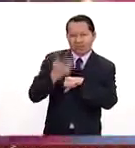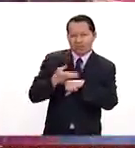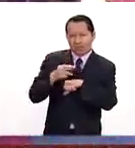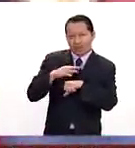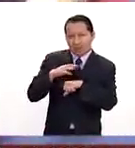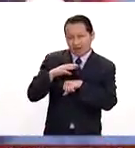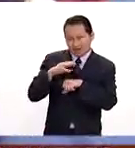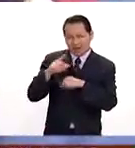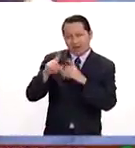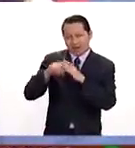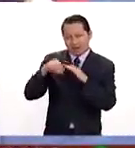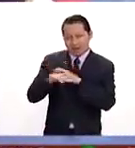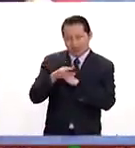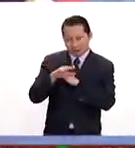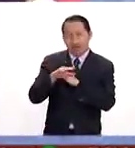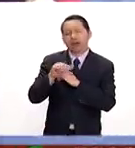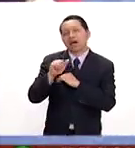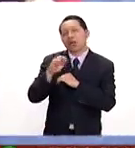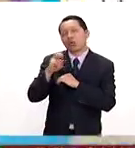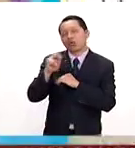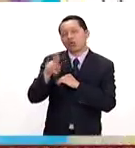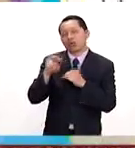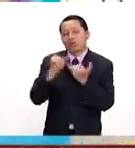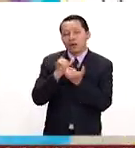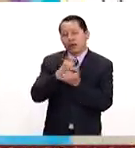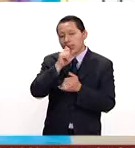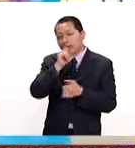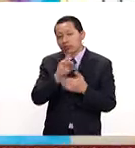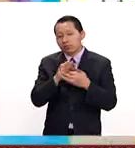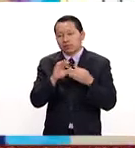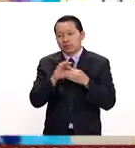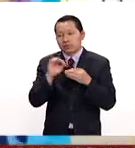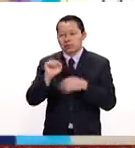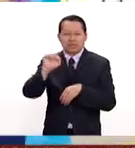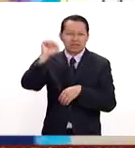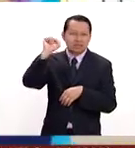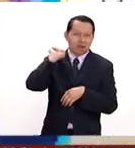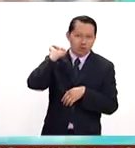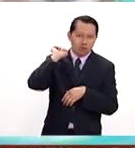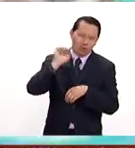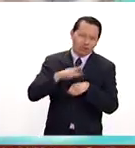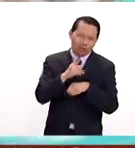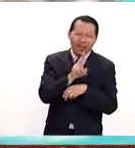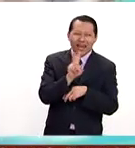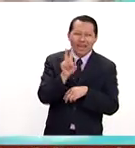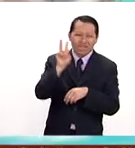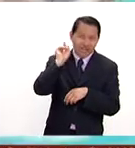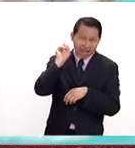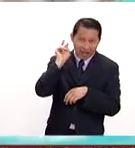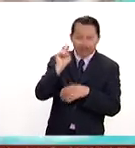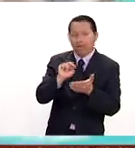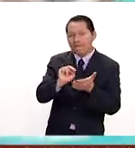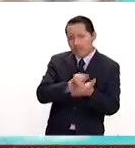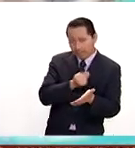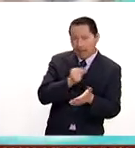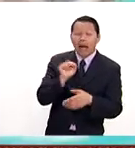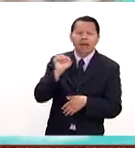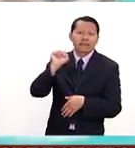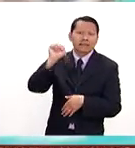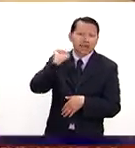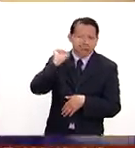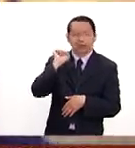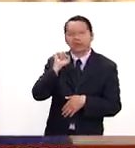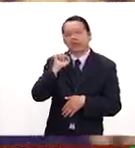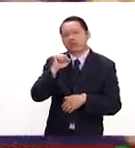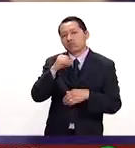el ACNUR, publicaron un comunicado conjunto el sábado, un día después de la orden ejecutiva, en el que expresaban